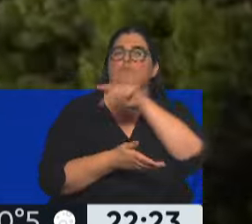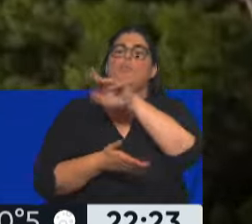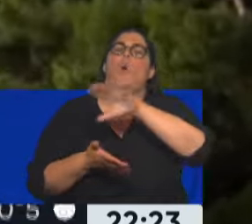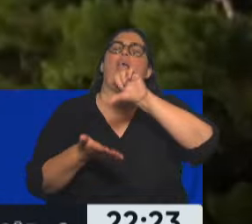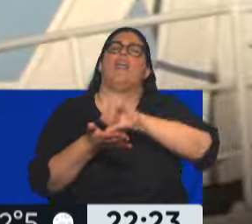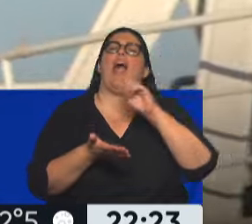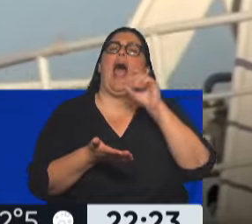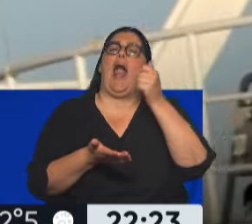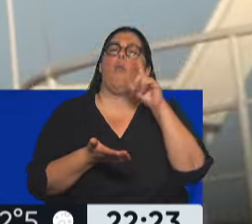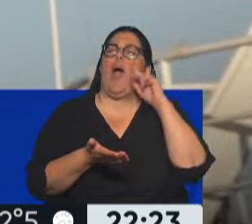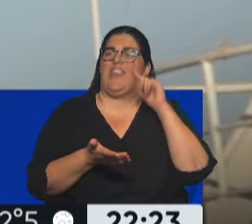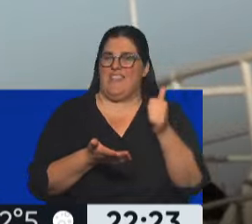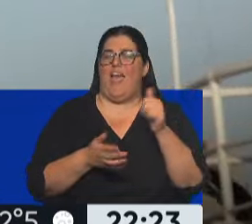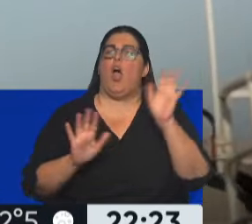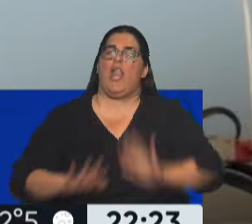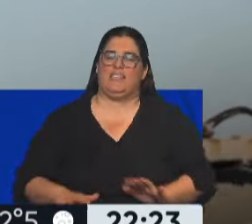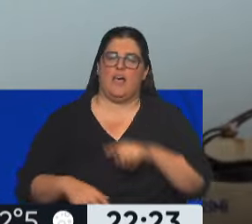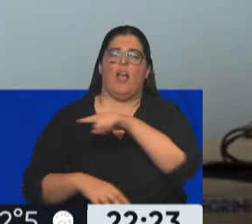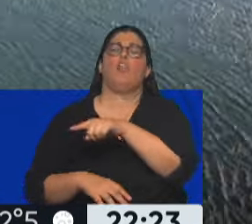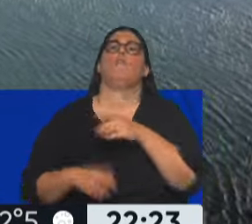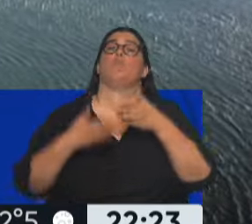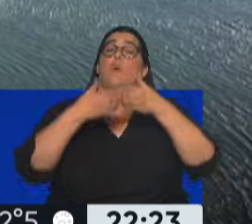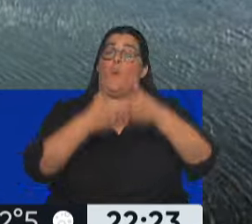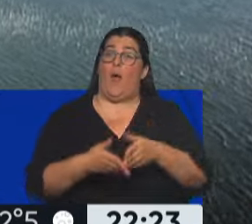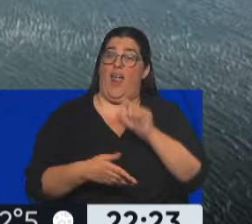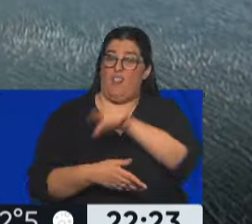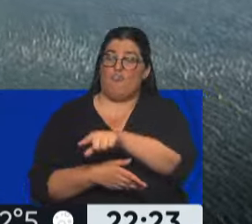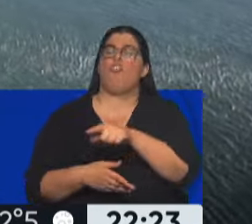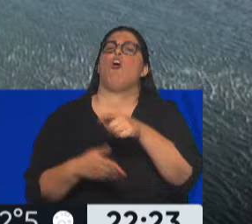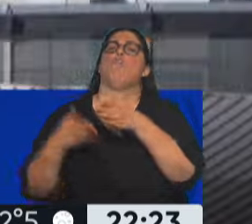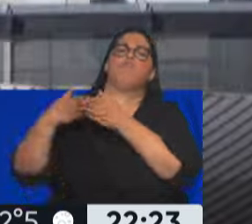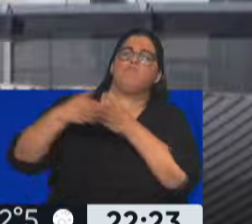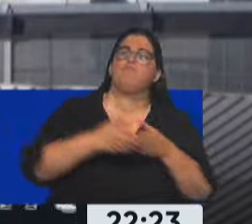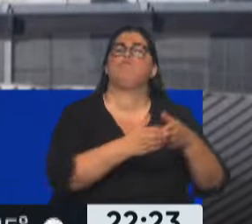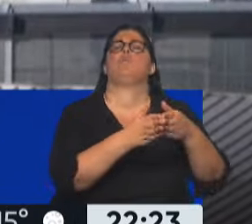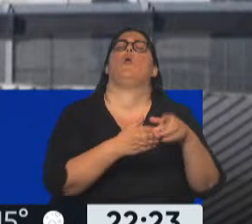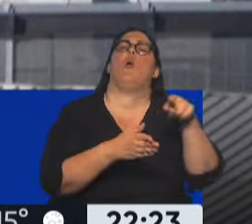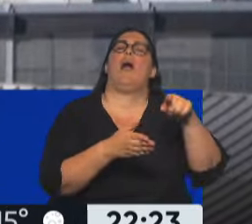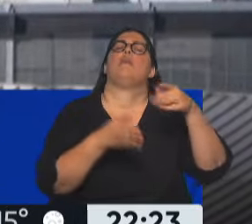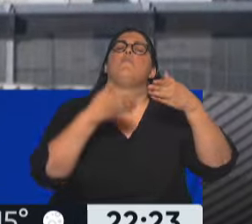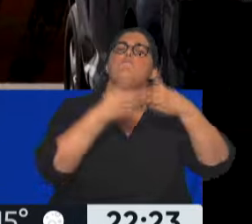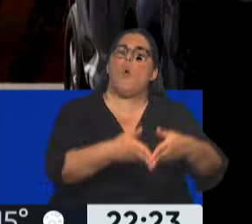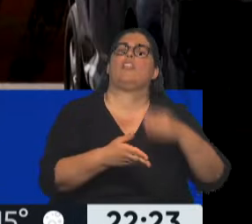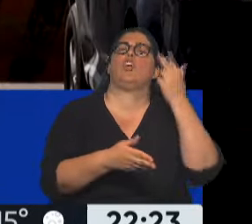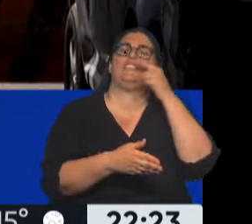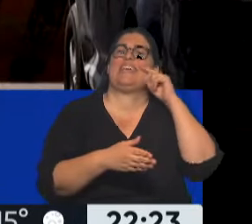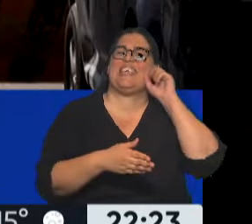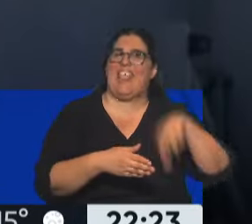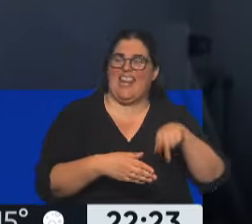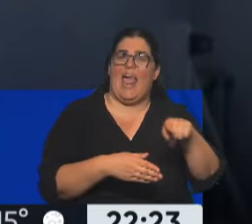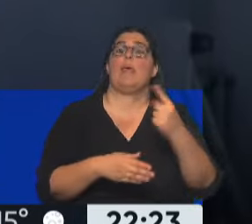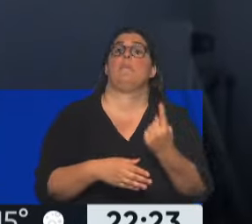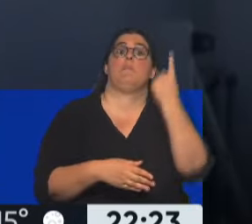El miércoles, un barco de la Marina italiana, el Libra, atracó en el puerto de Zhengzhin con el primer grupo de personas que pone en marcha